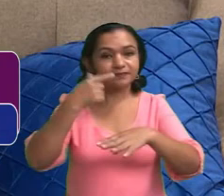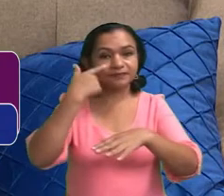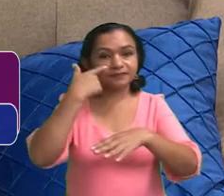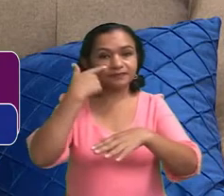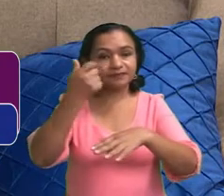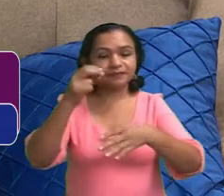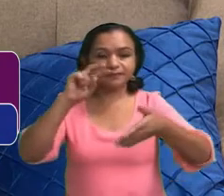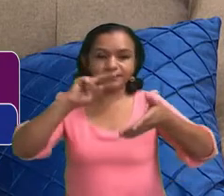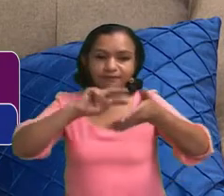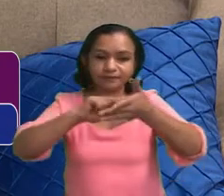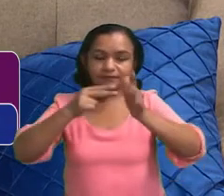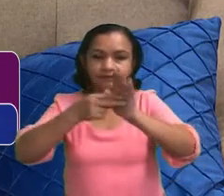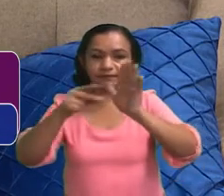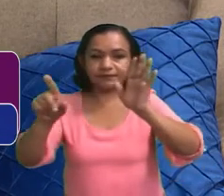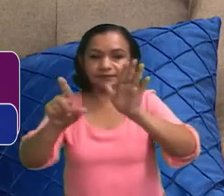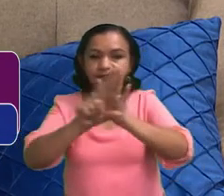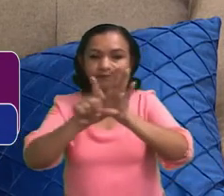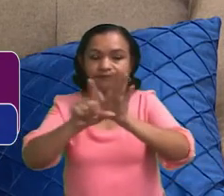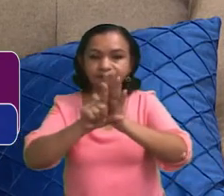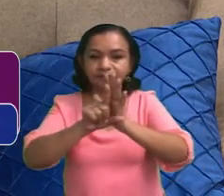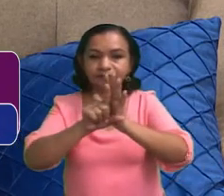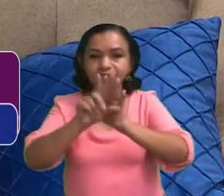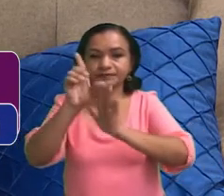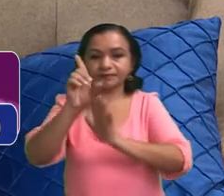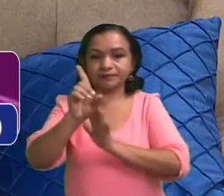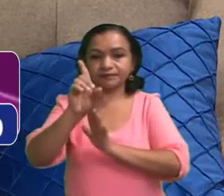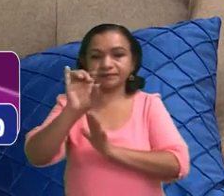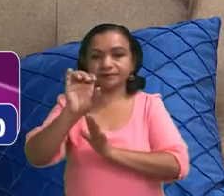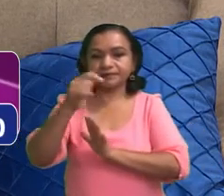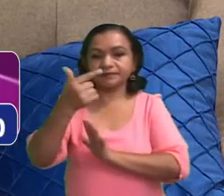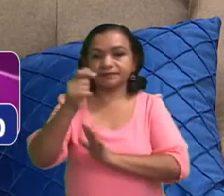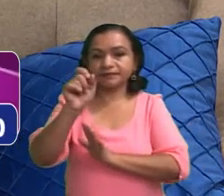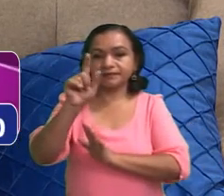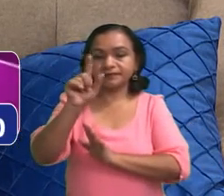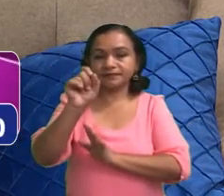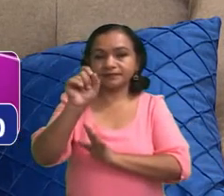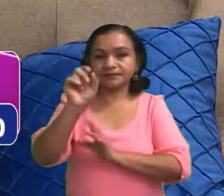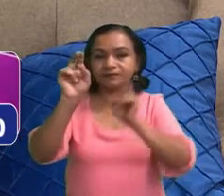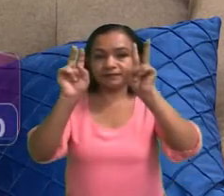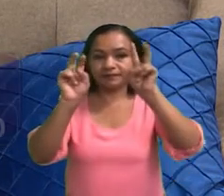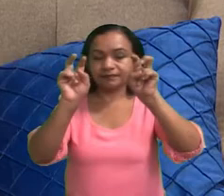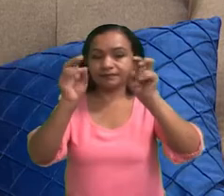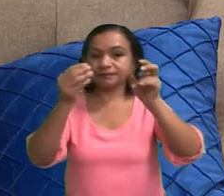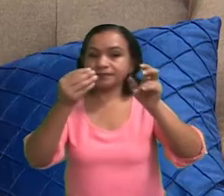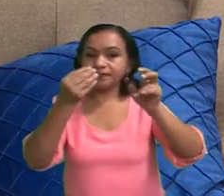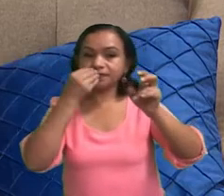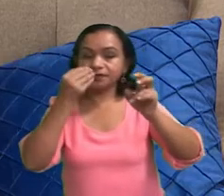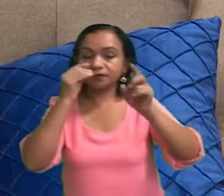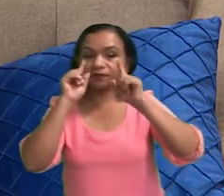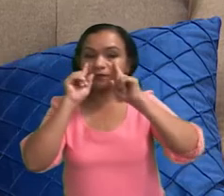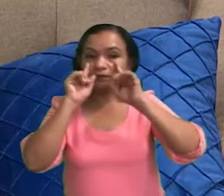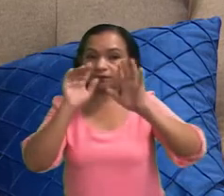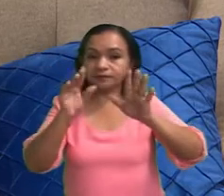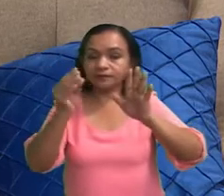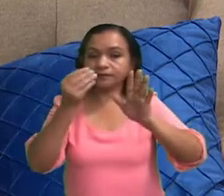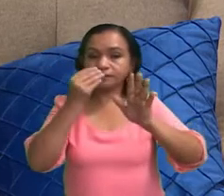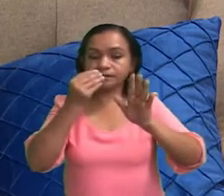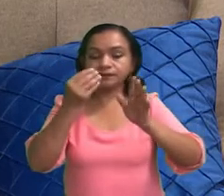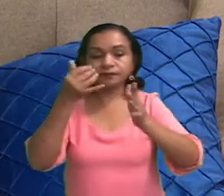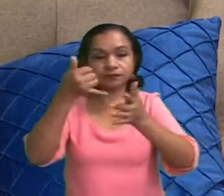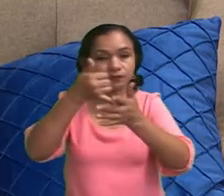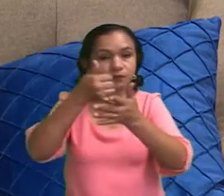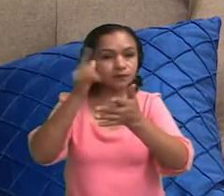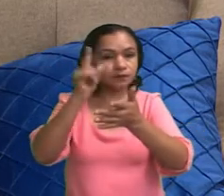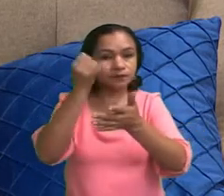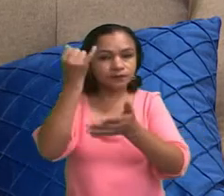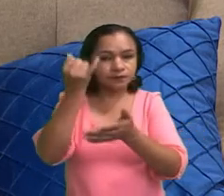implica la ley de actualización del digesto jurídico nicaragüense de la materia de soberanía, seguridad alimentaria y nutricional. Pues